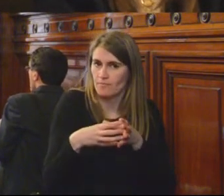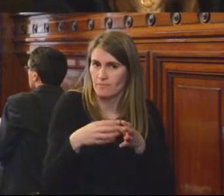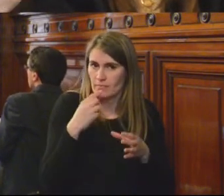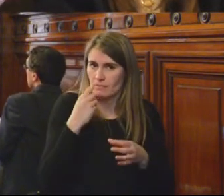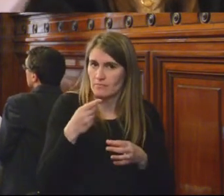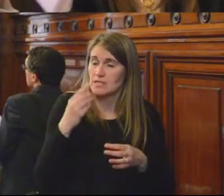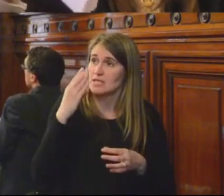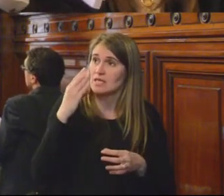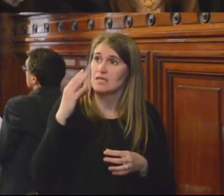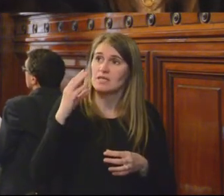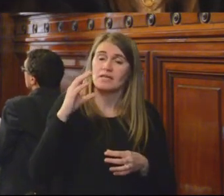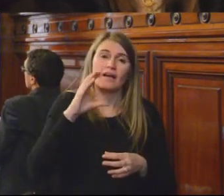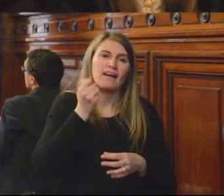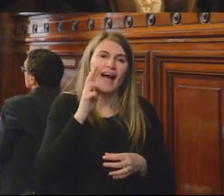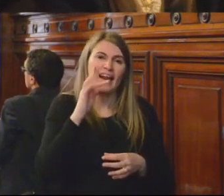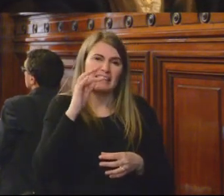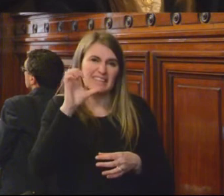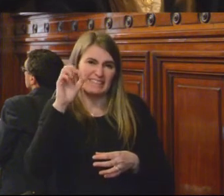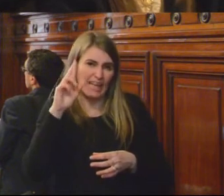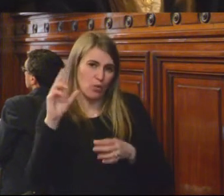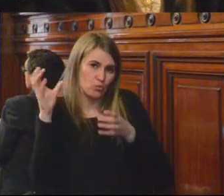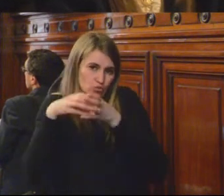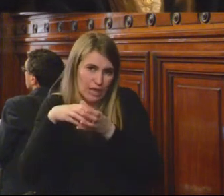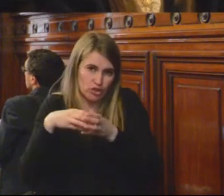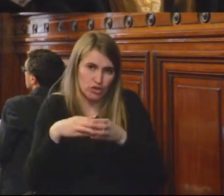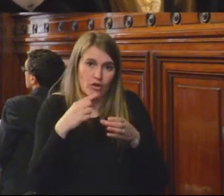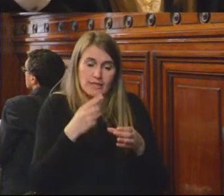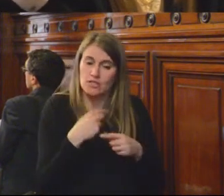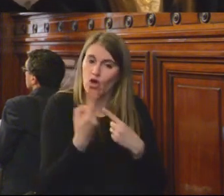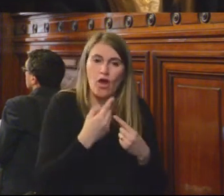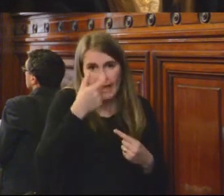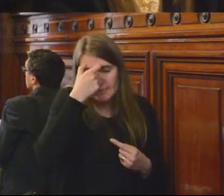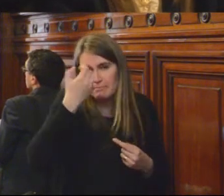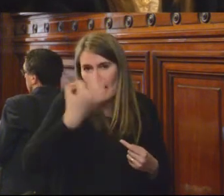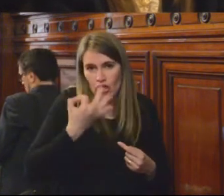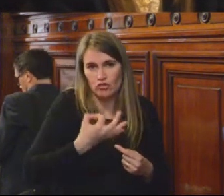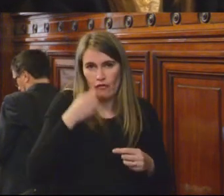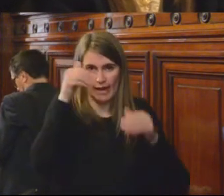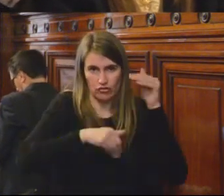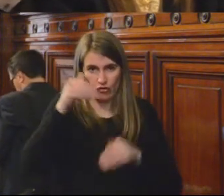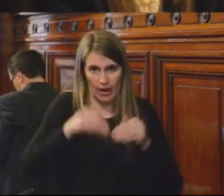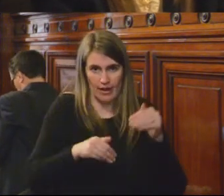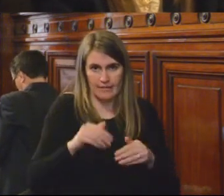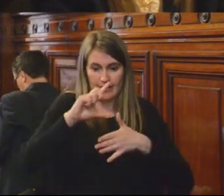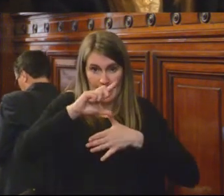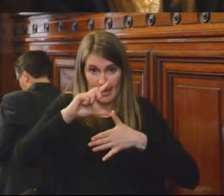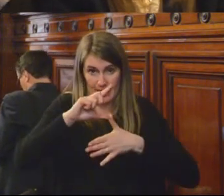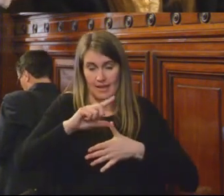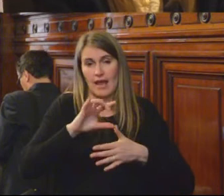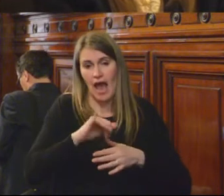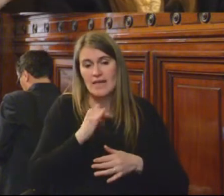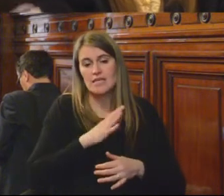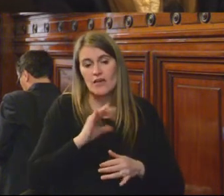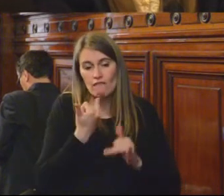Carter. Consejo de Expertos Electorales de Latinoamérica. Informe de observación electoral sobre las